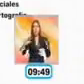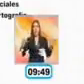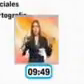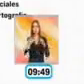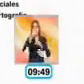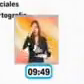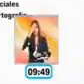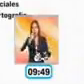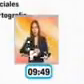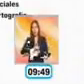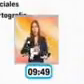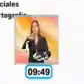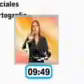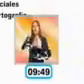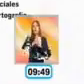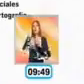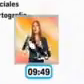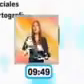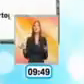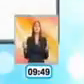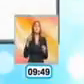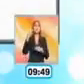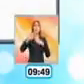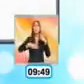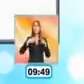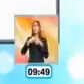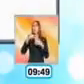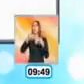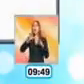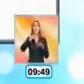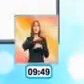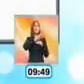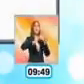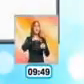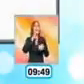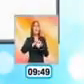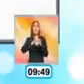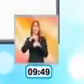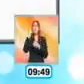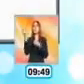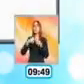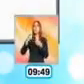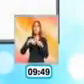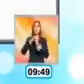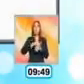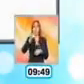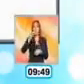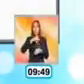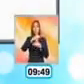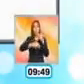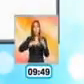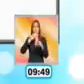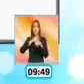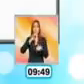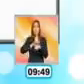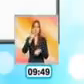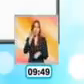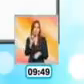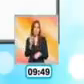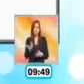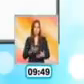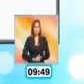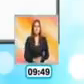físicamente. No porque el mundo sea tan abierto, tú con todo el mundo te quieras hacer amigo, porque no todo el mundo es amigo. Alguien de la vida real te pueda